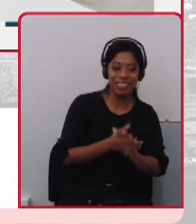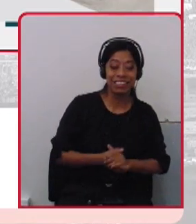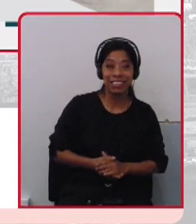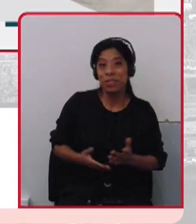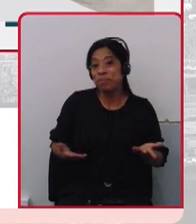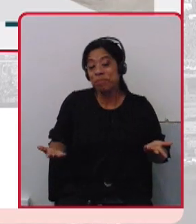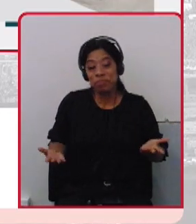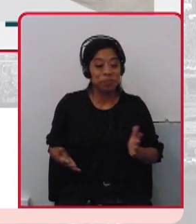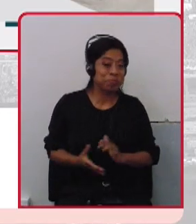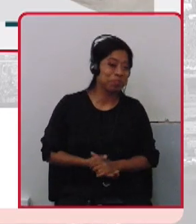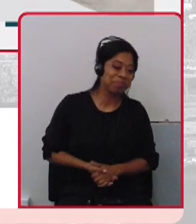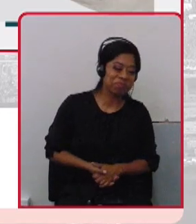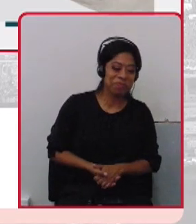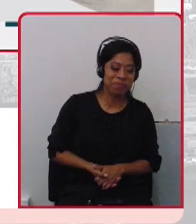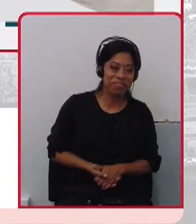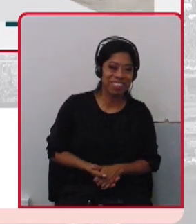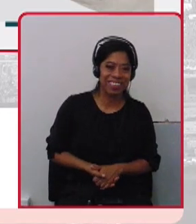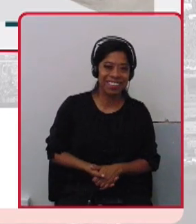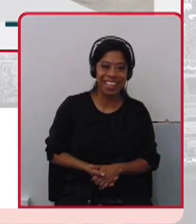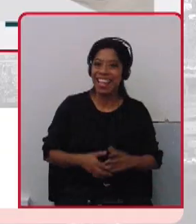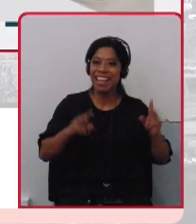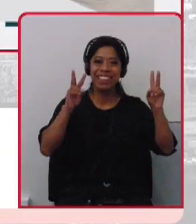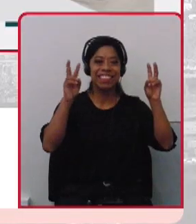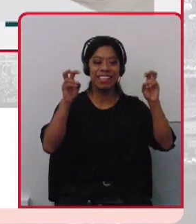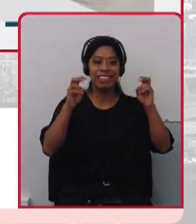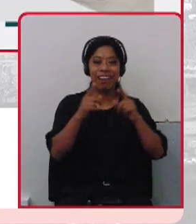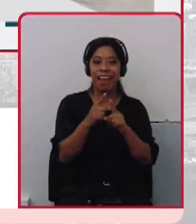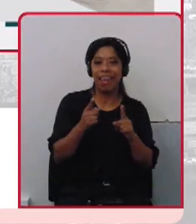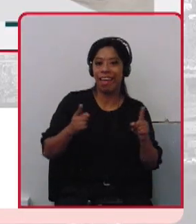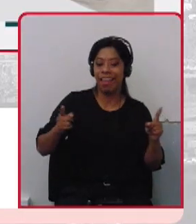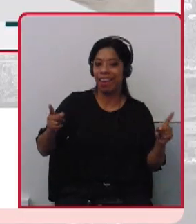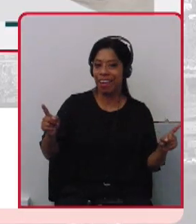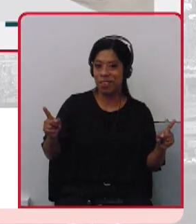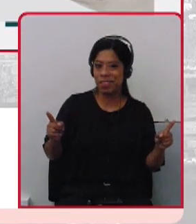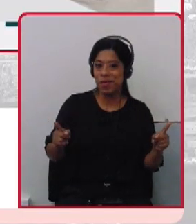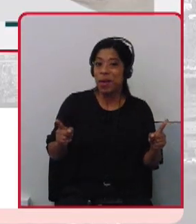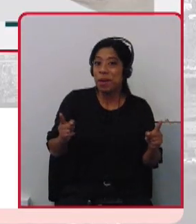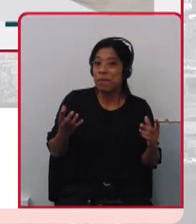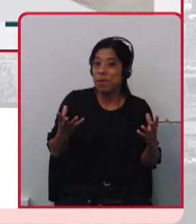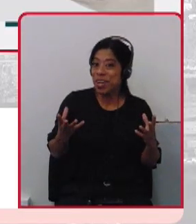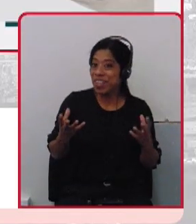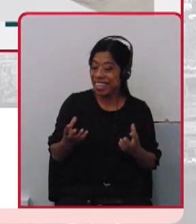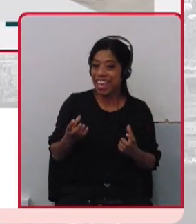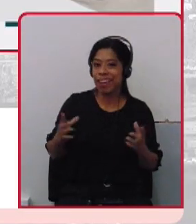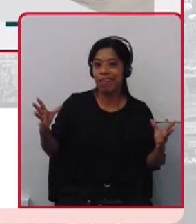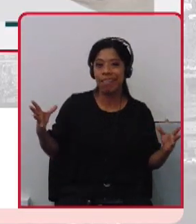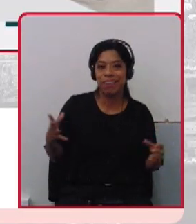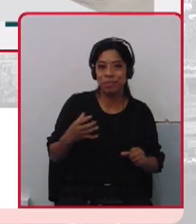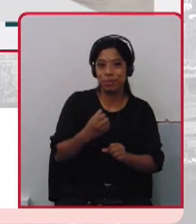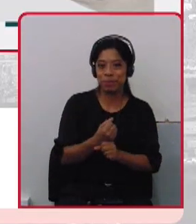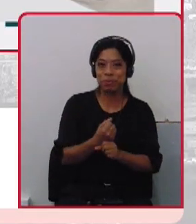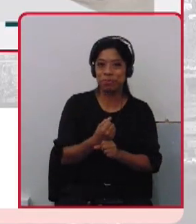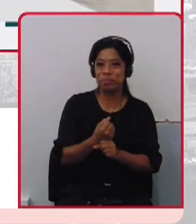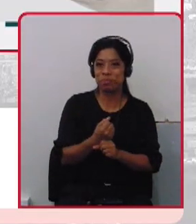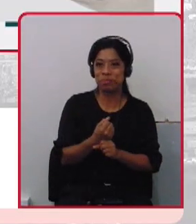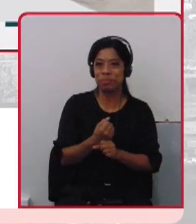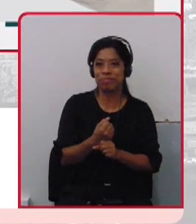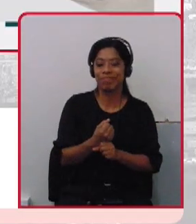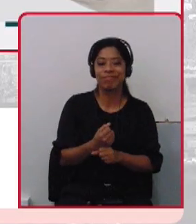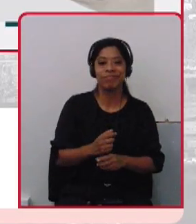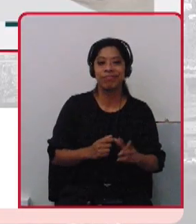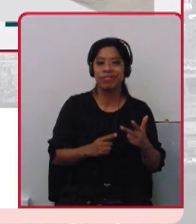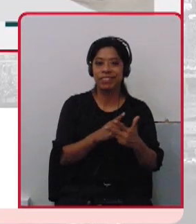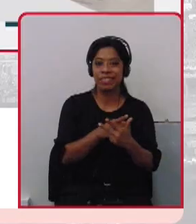Bien, el título es un poquito largo, pero quiero dar un resumen con